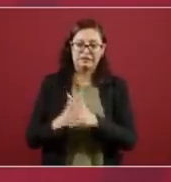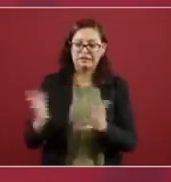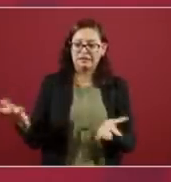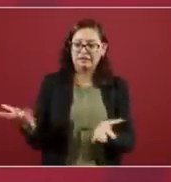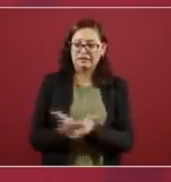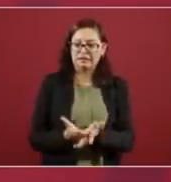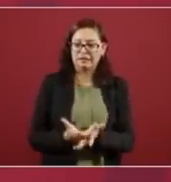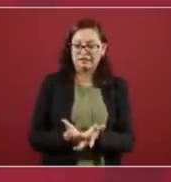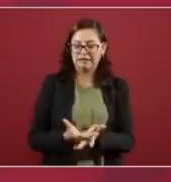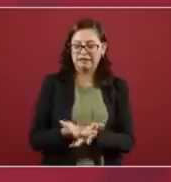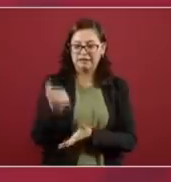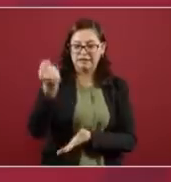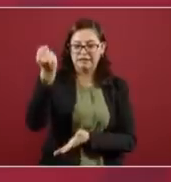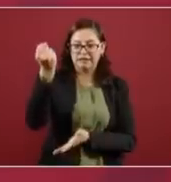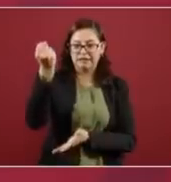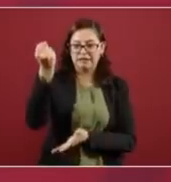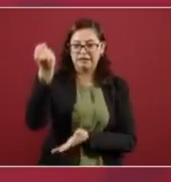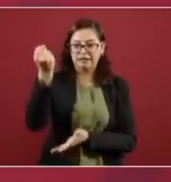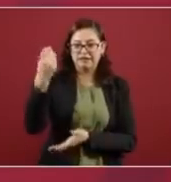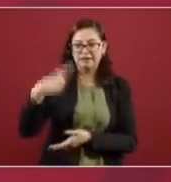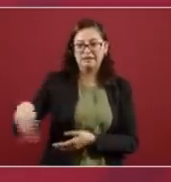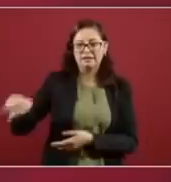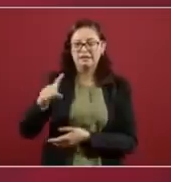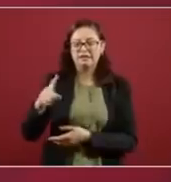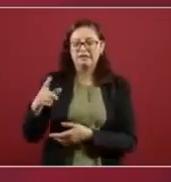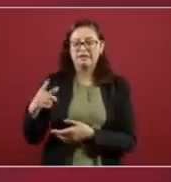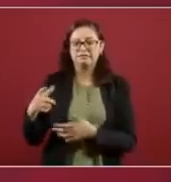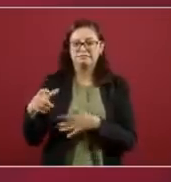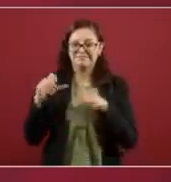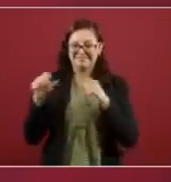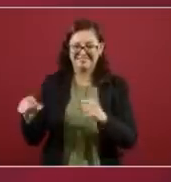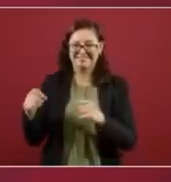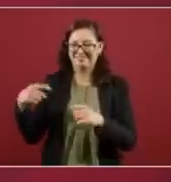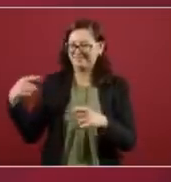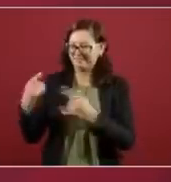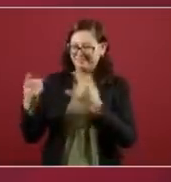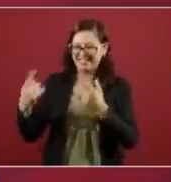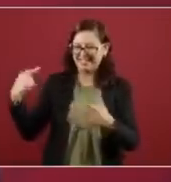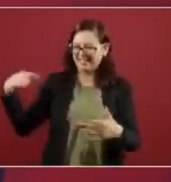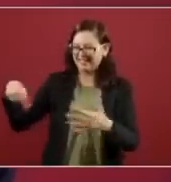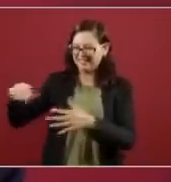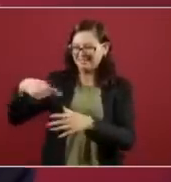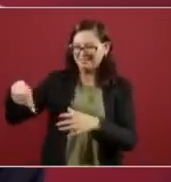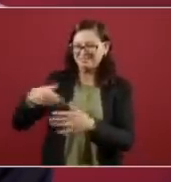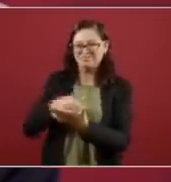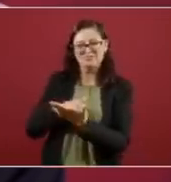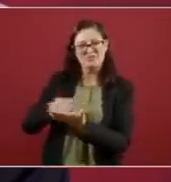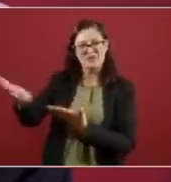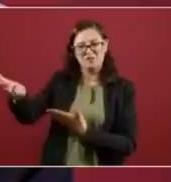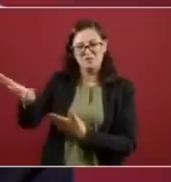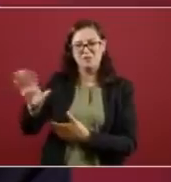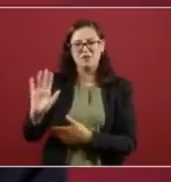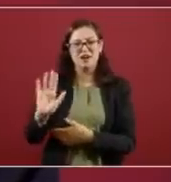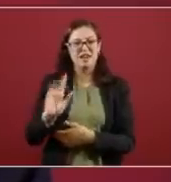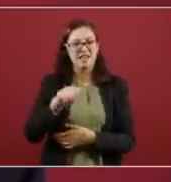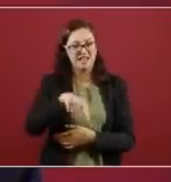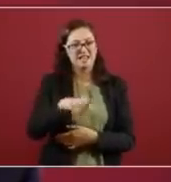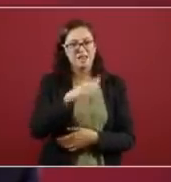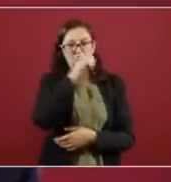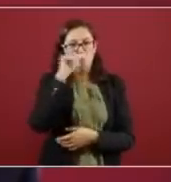sobre la fuerza es conservador y el imperio y que fue recibido aquí en la